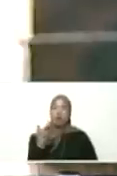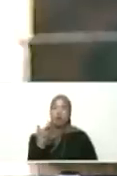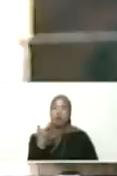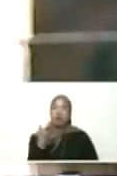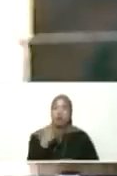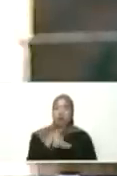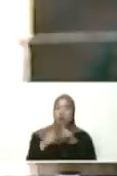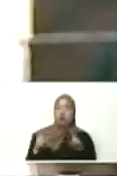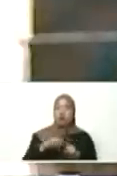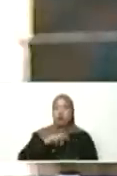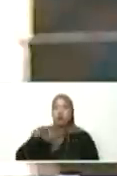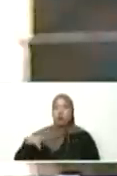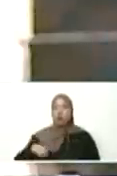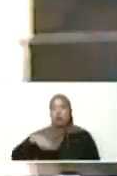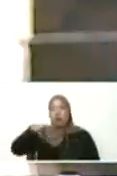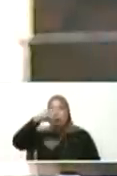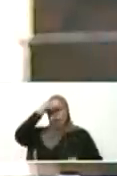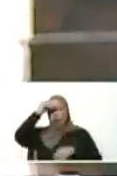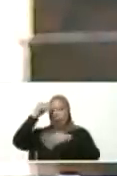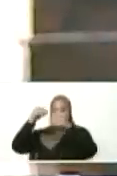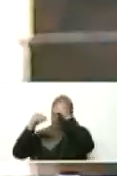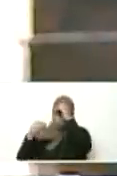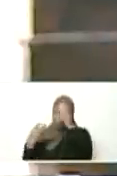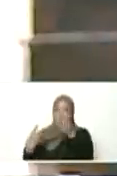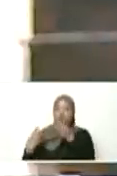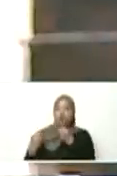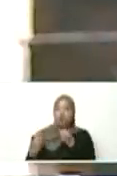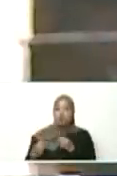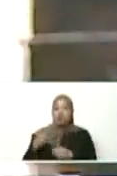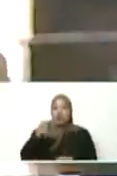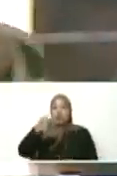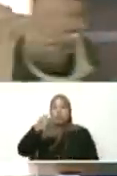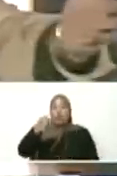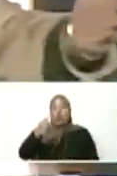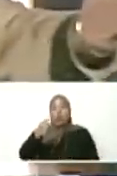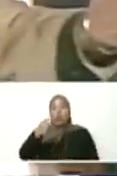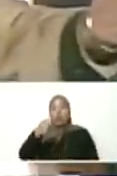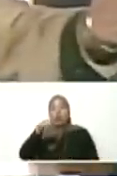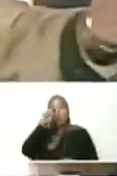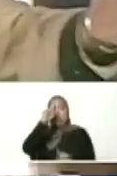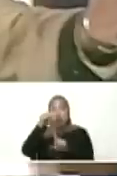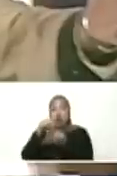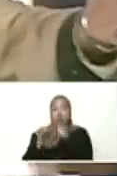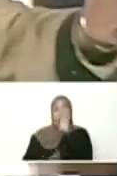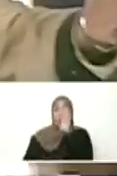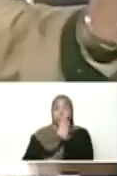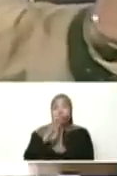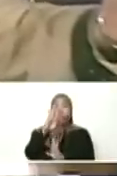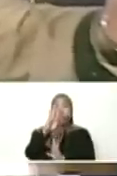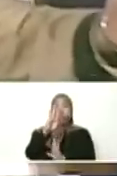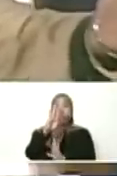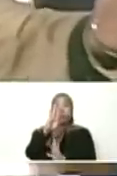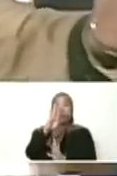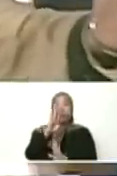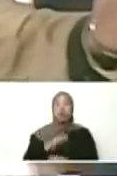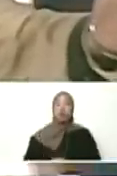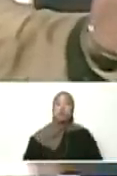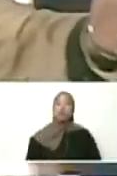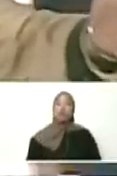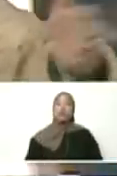Ah, nosotros hemos aprendido, Ángel, a hacer mucho con poco. En este periodo de guerra